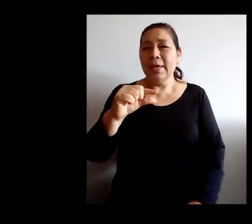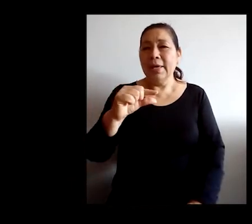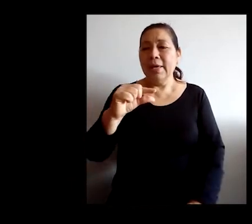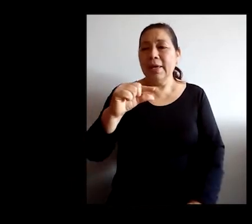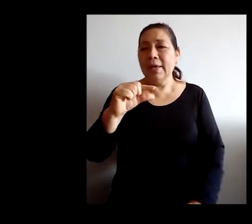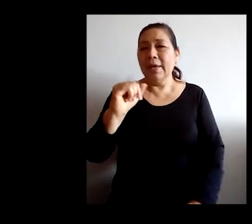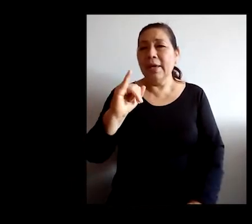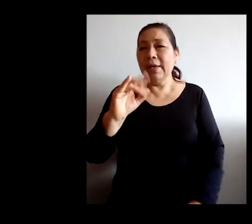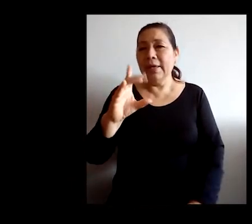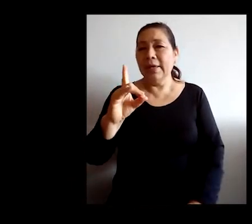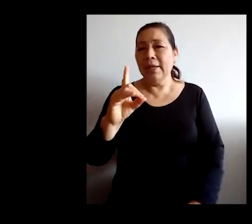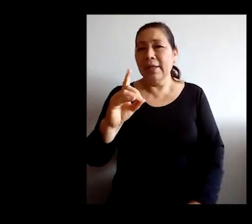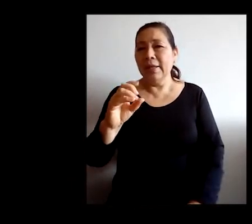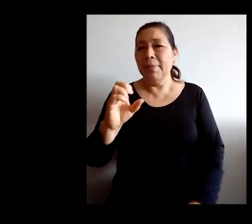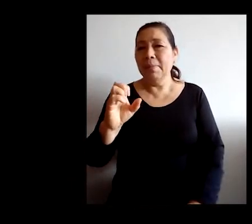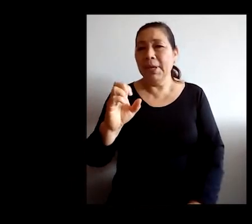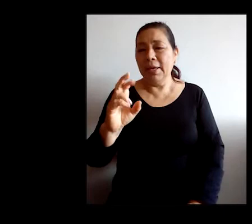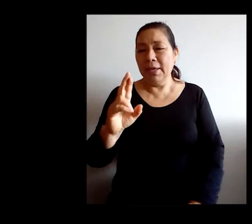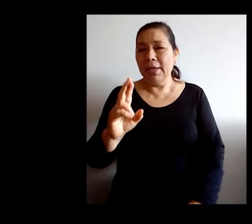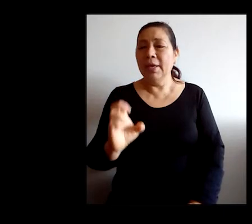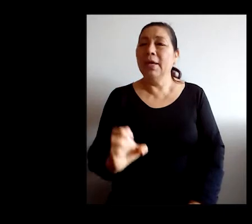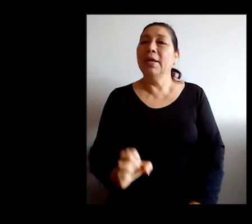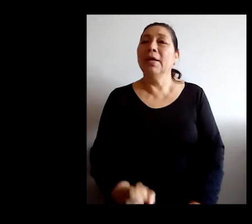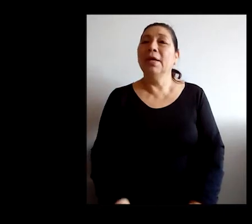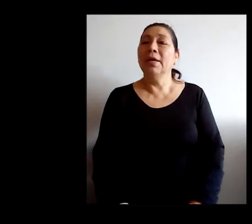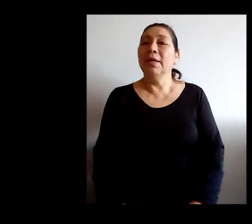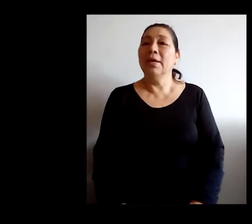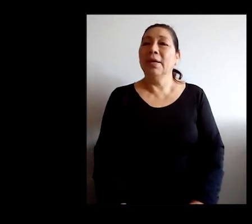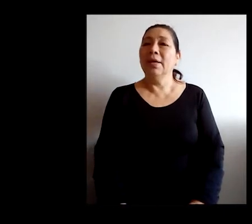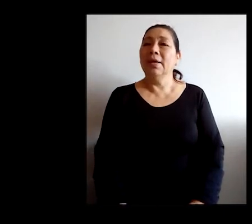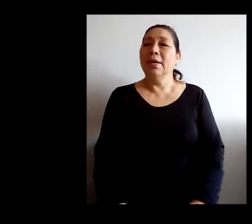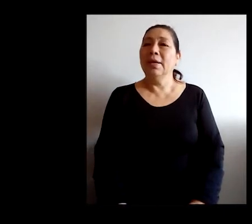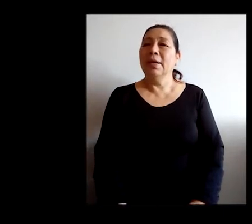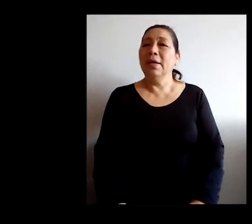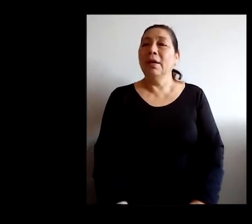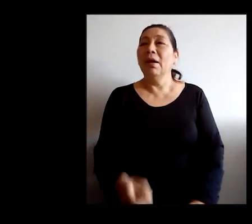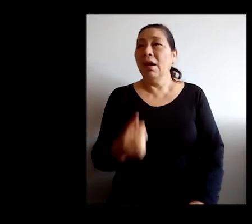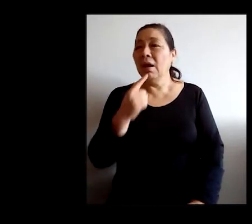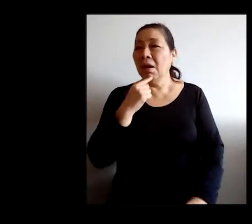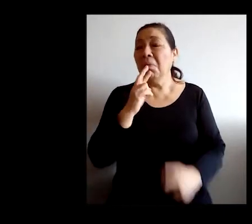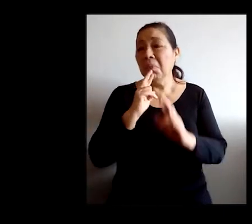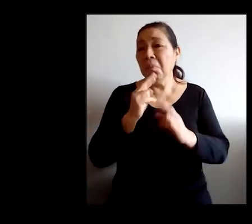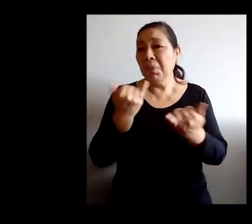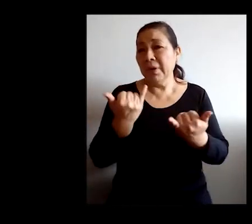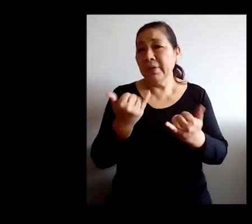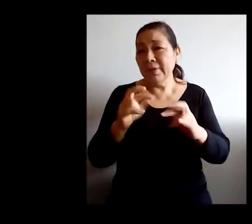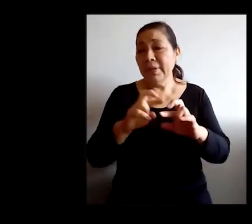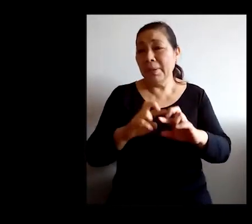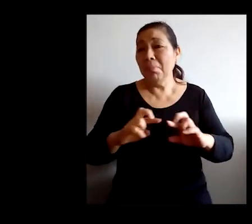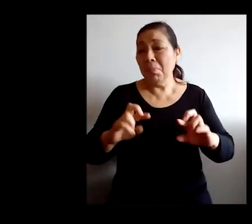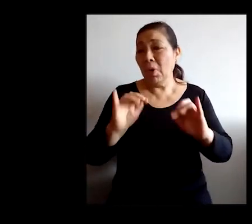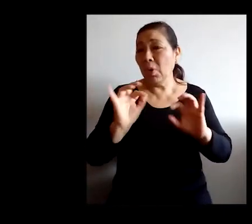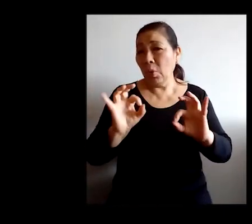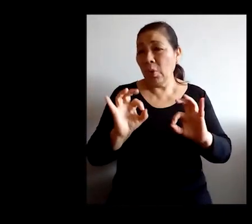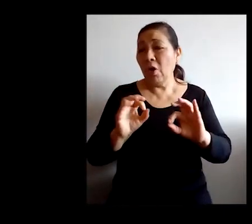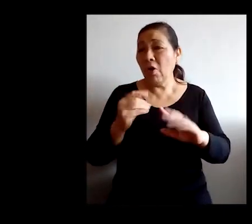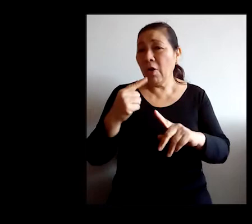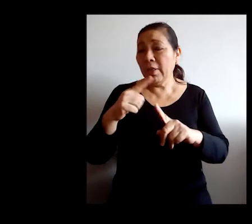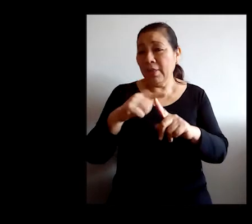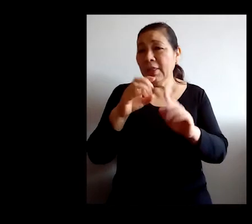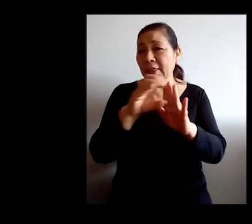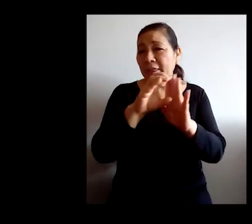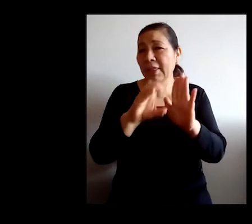de la señora Victoria Hildreth, que ha sido resuelto por este pleno, por esta misma